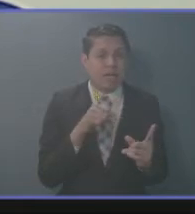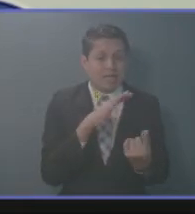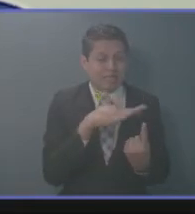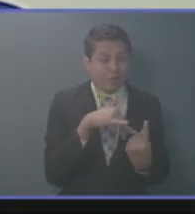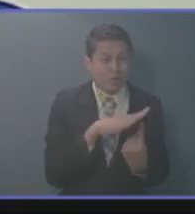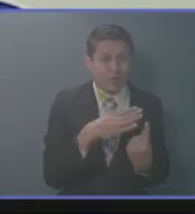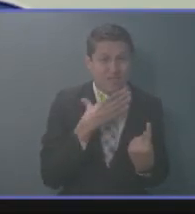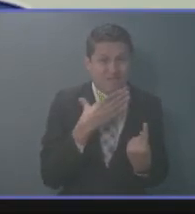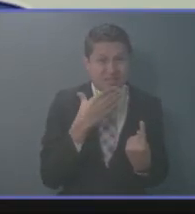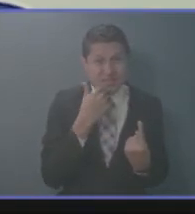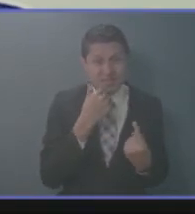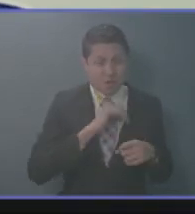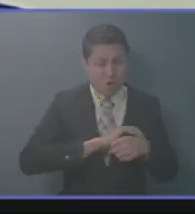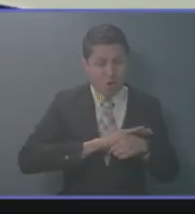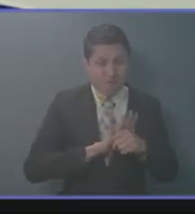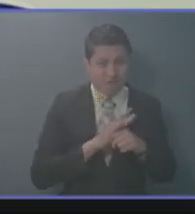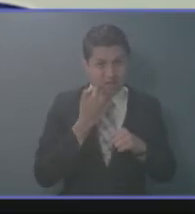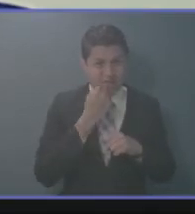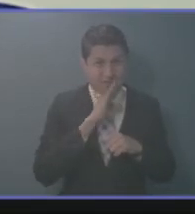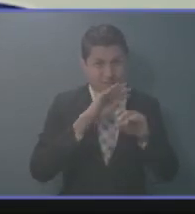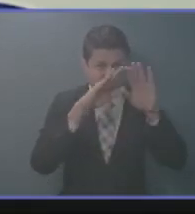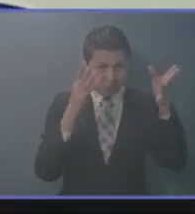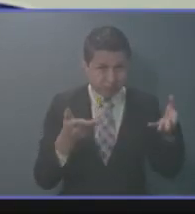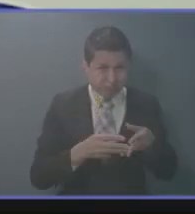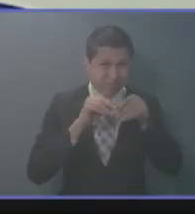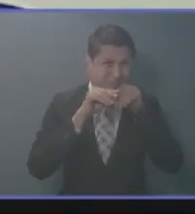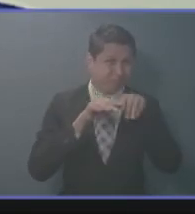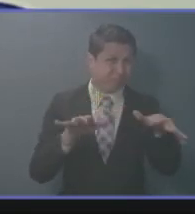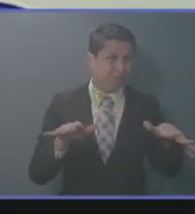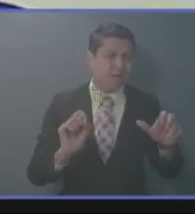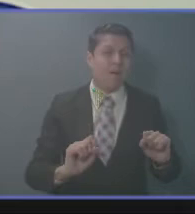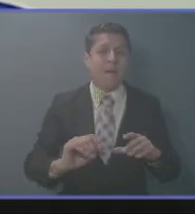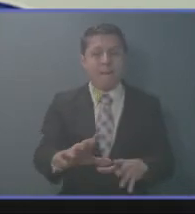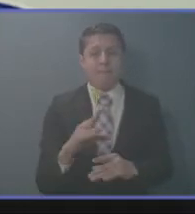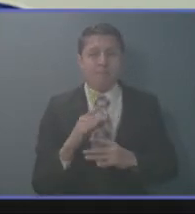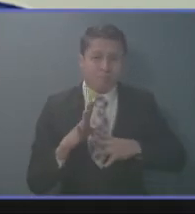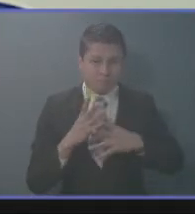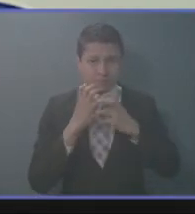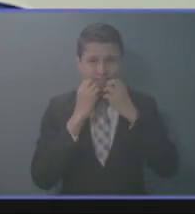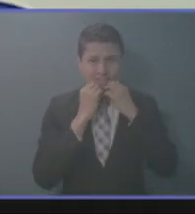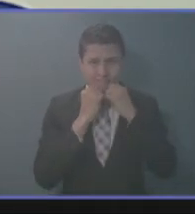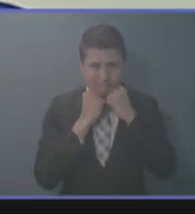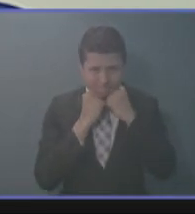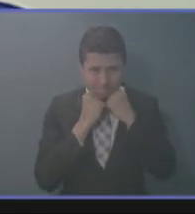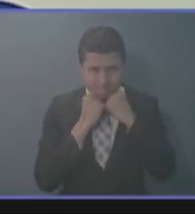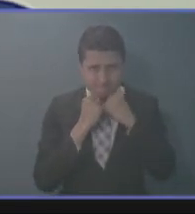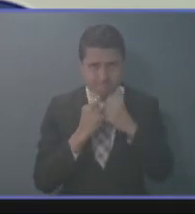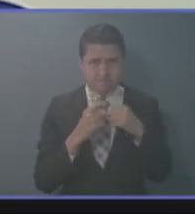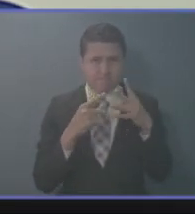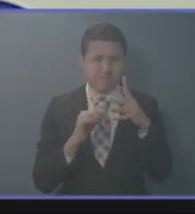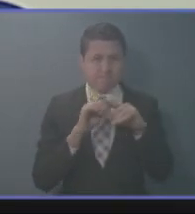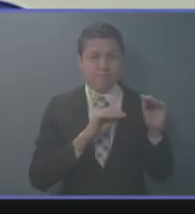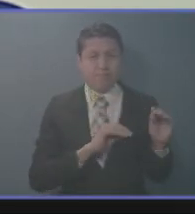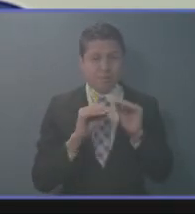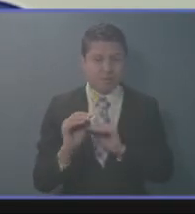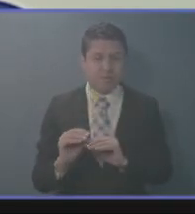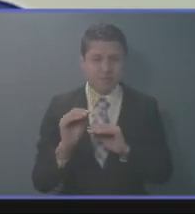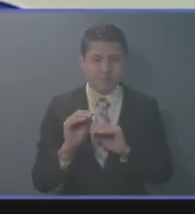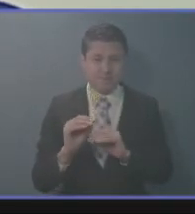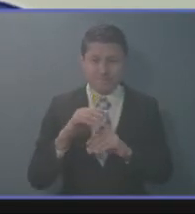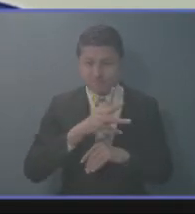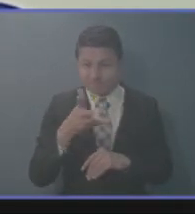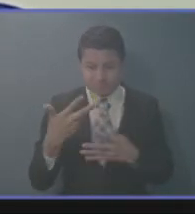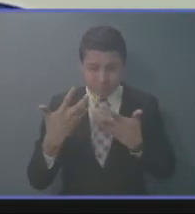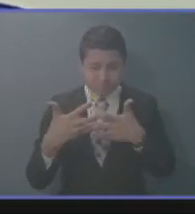de carácter temporal tendientes a asegurar el cumplimiento de las normas sanitarias